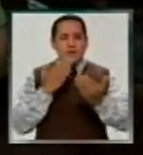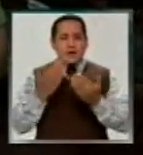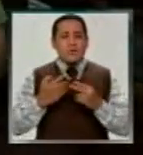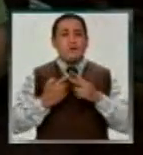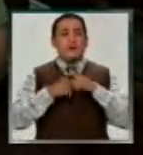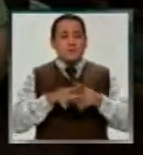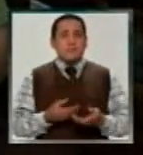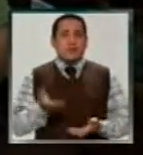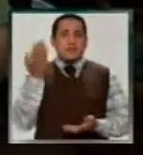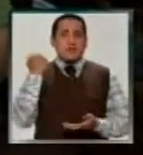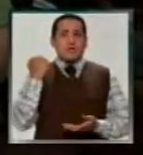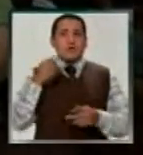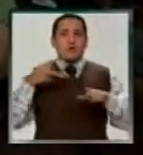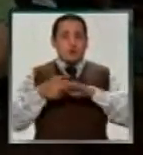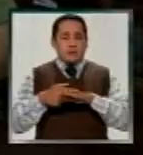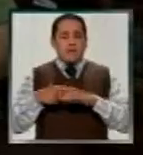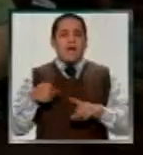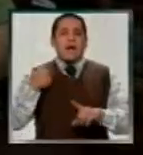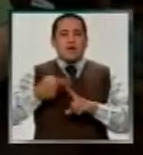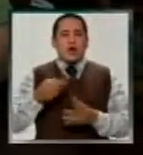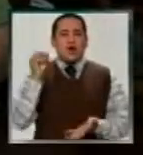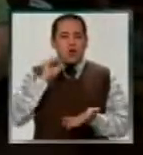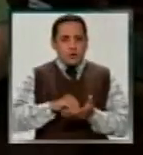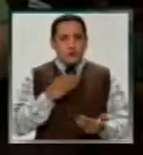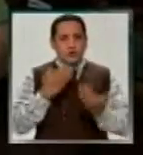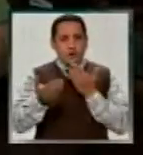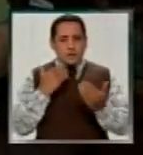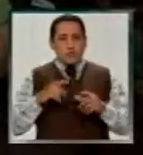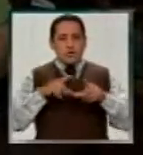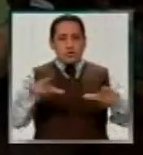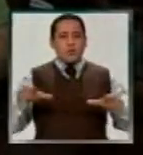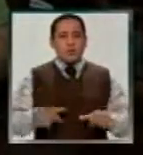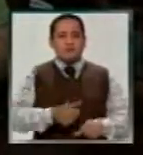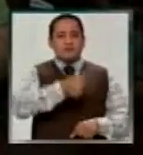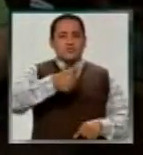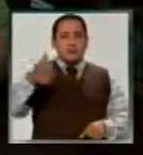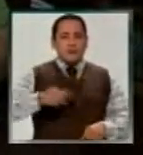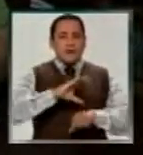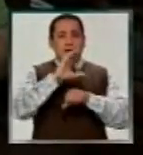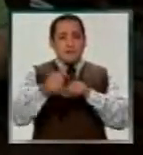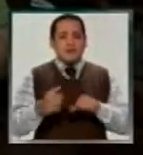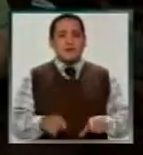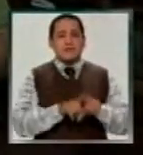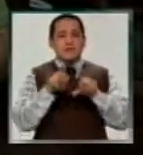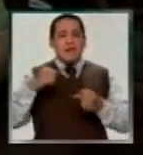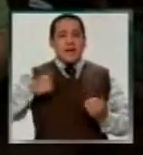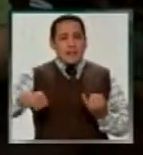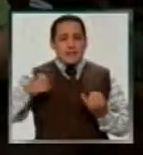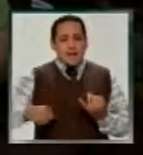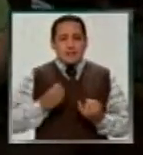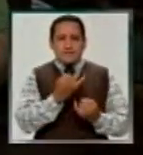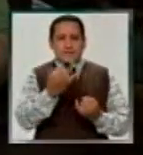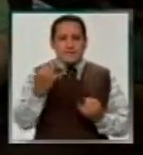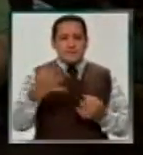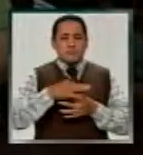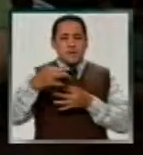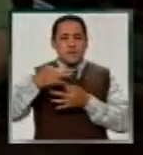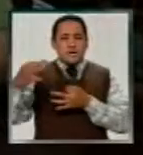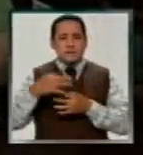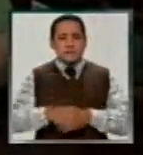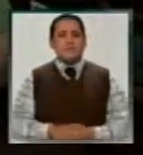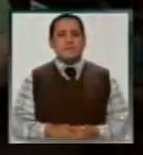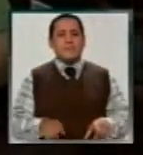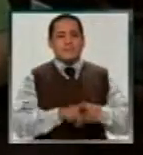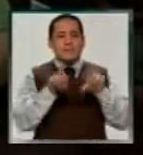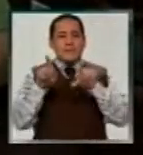reiniciarlo con autoridades de cajamarca en el cual ha estado presente el alcalde provinci alcaldes de otras provincias